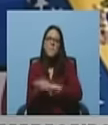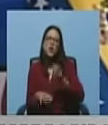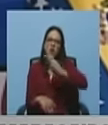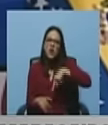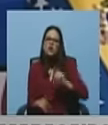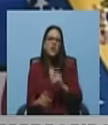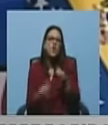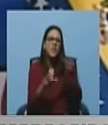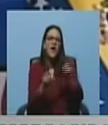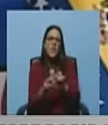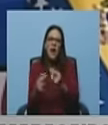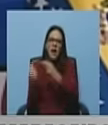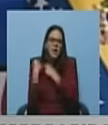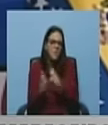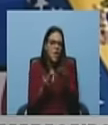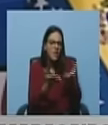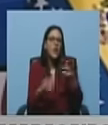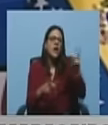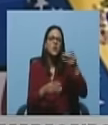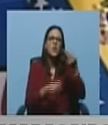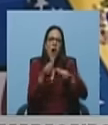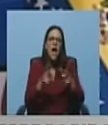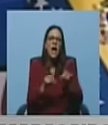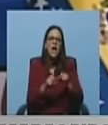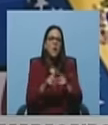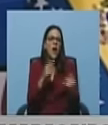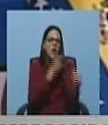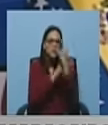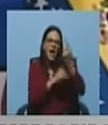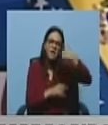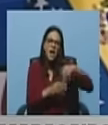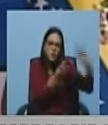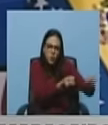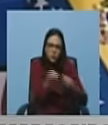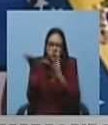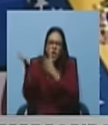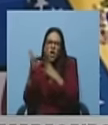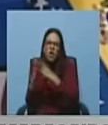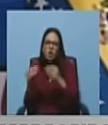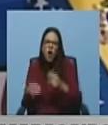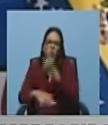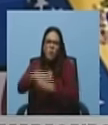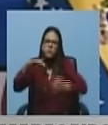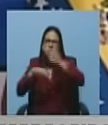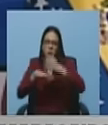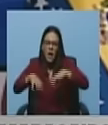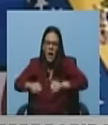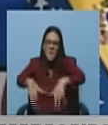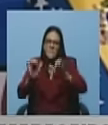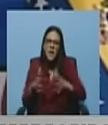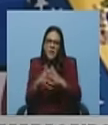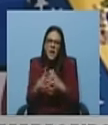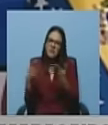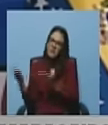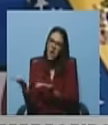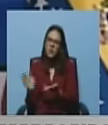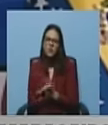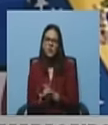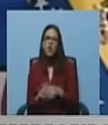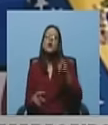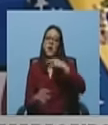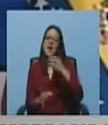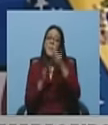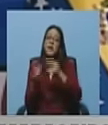una responsabilidad para que entregue el cerebro de la empresa donde están al imperialismo norteamericano. Cabe destacar que